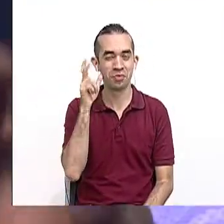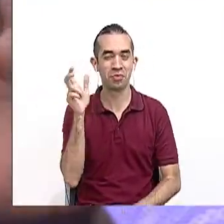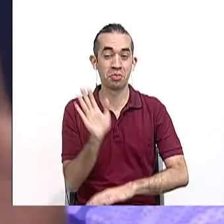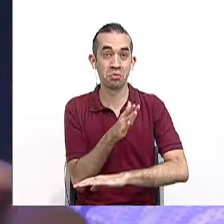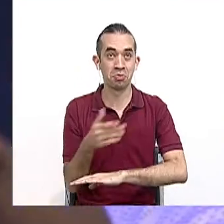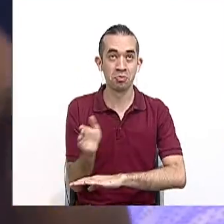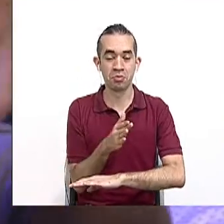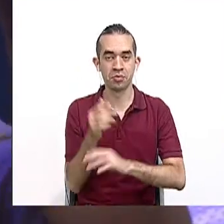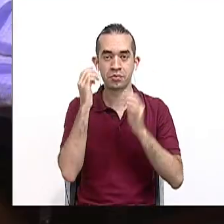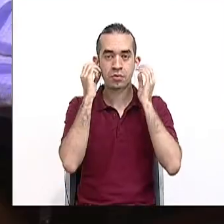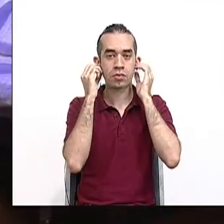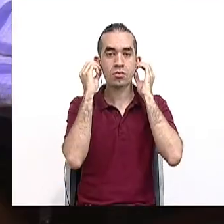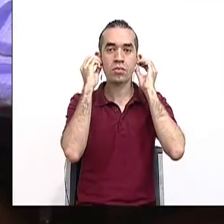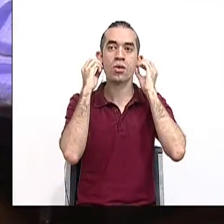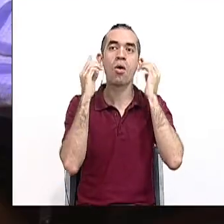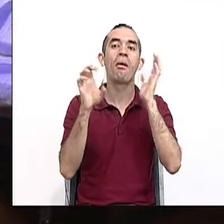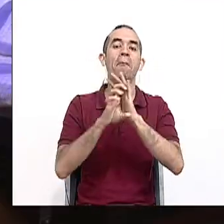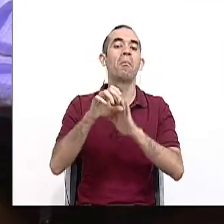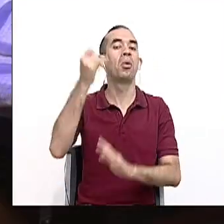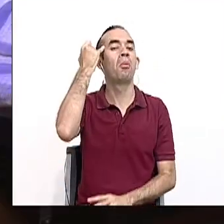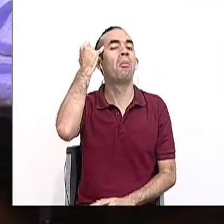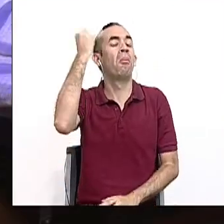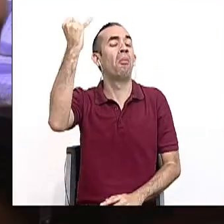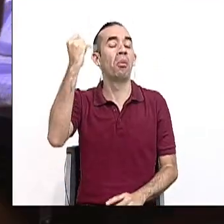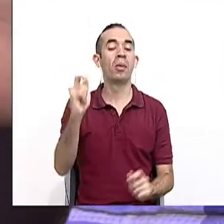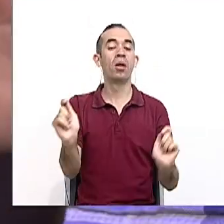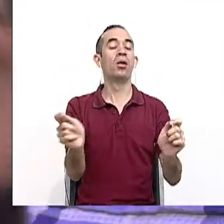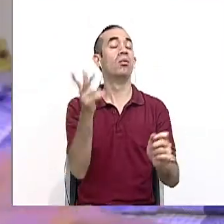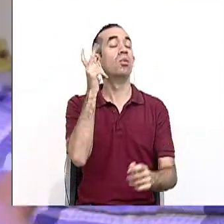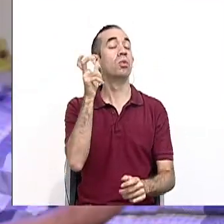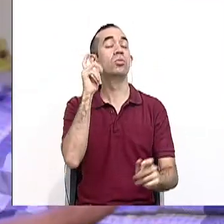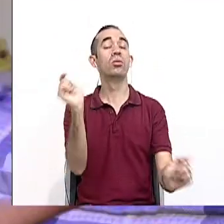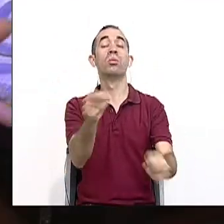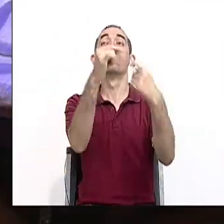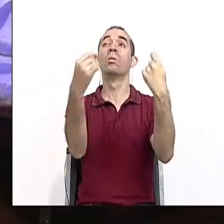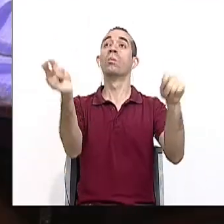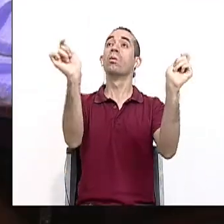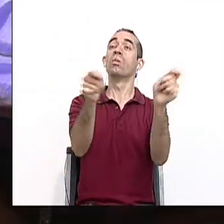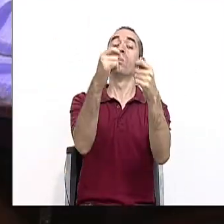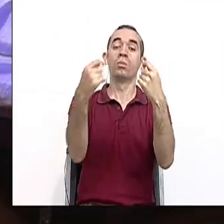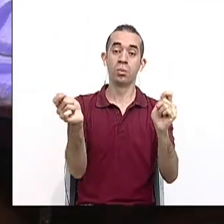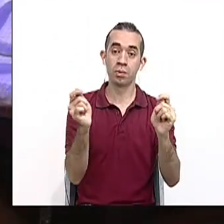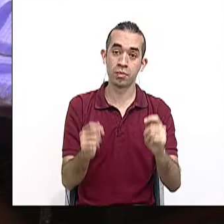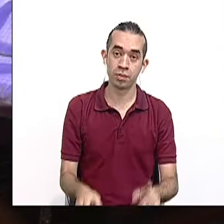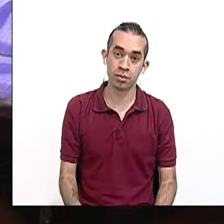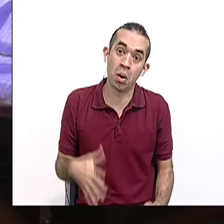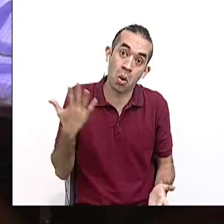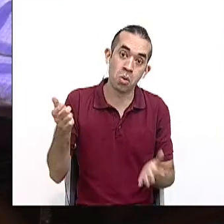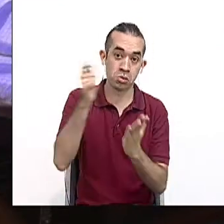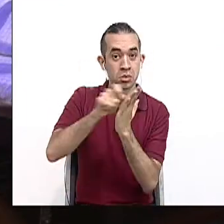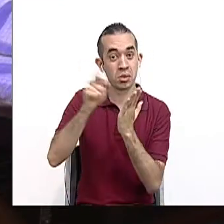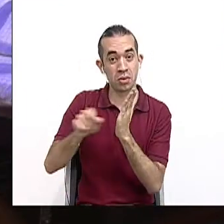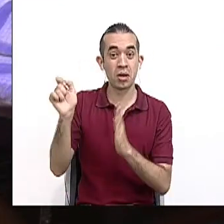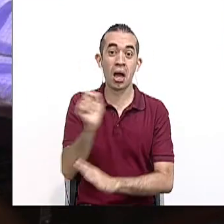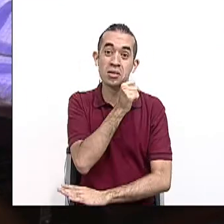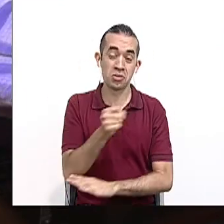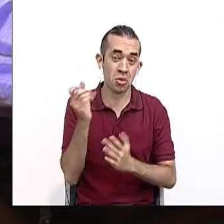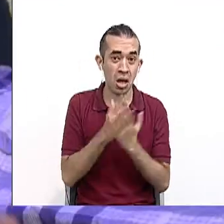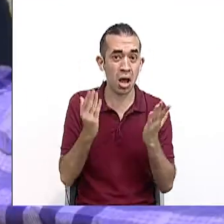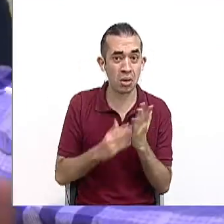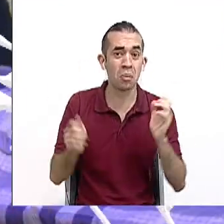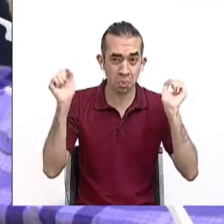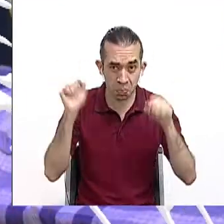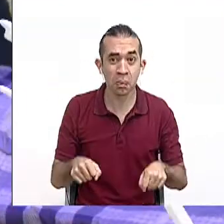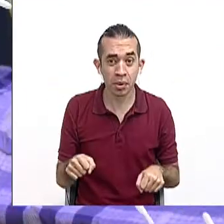También podemos dirigir una obra musical mientras la estamos escuchando. ¿Y por qué no? Hasta podríamos escribir una canción. En